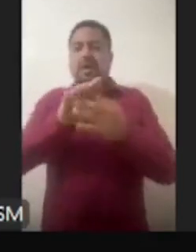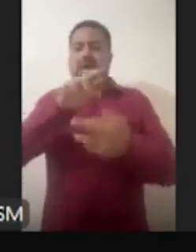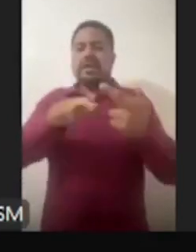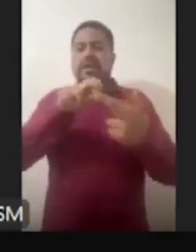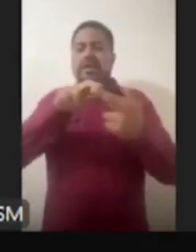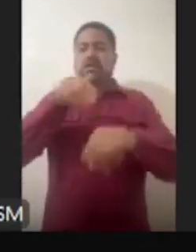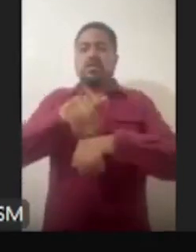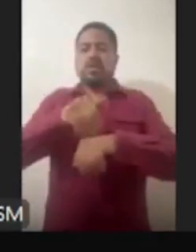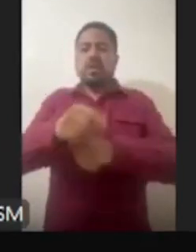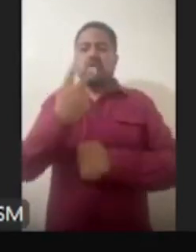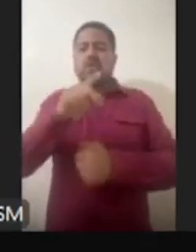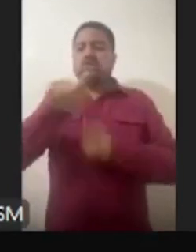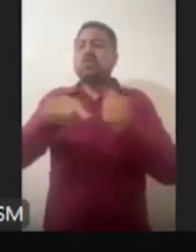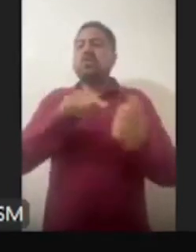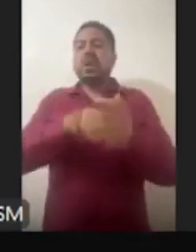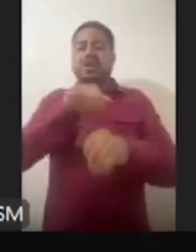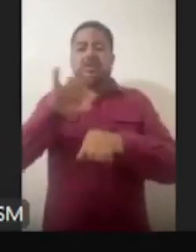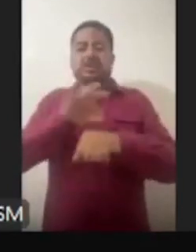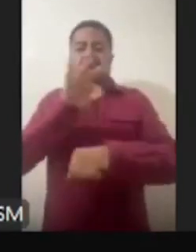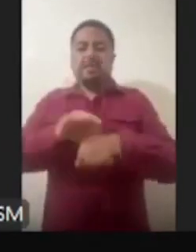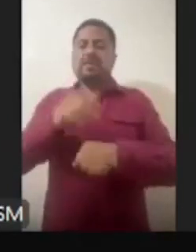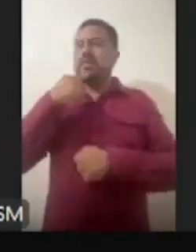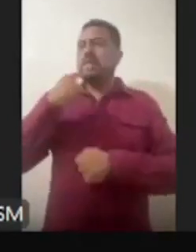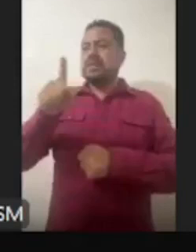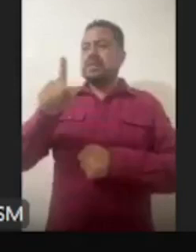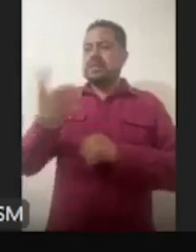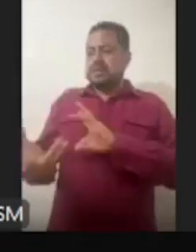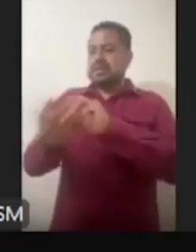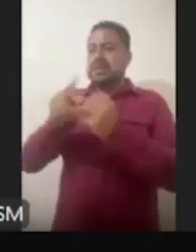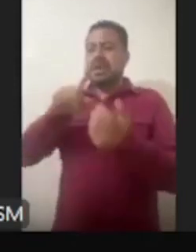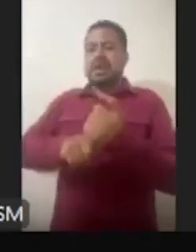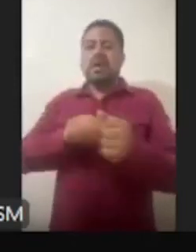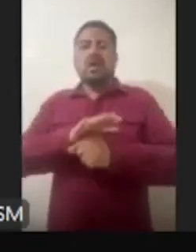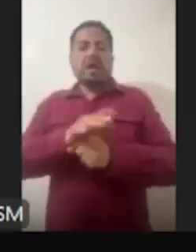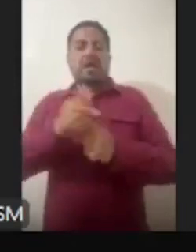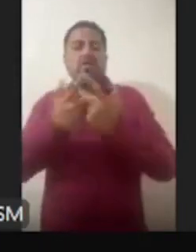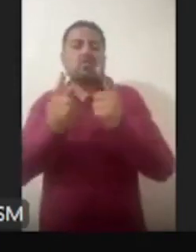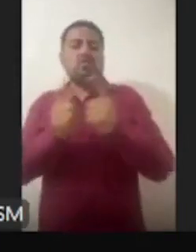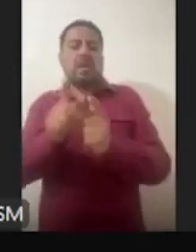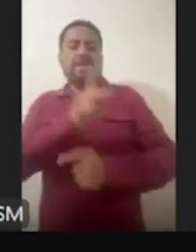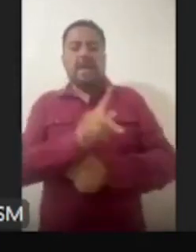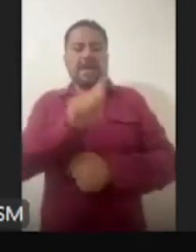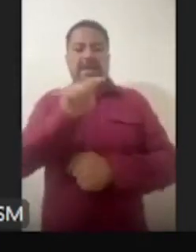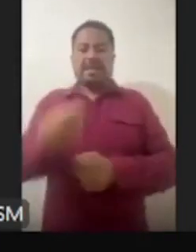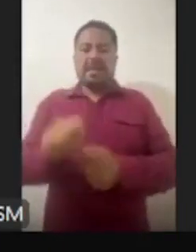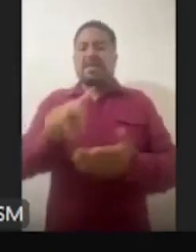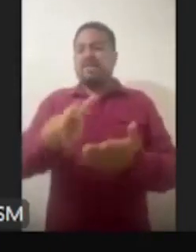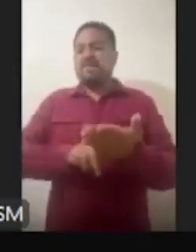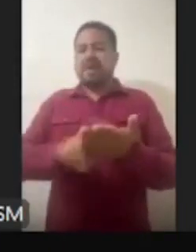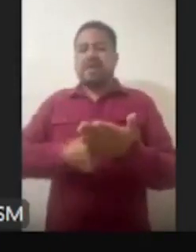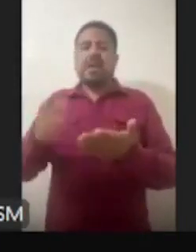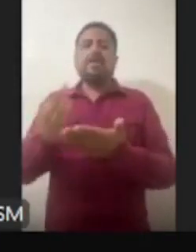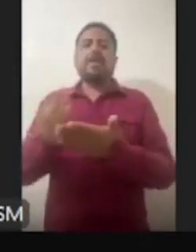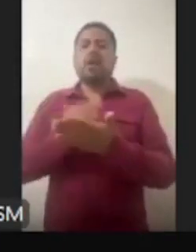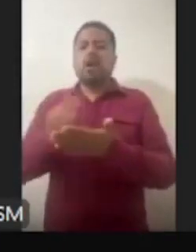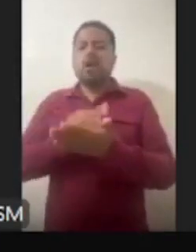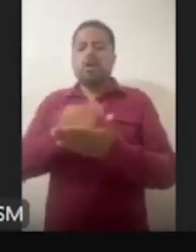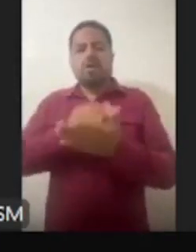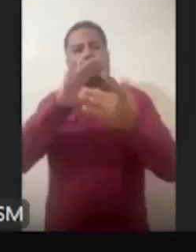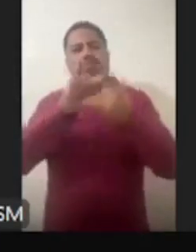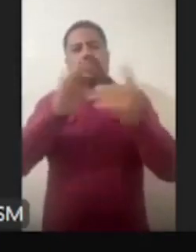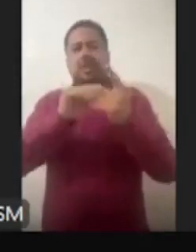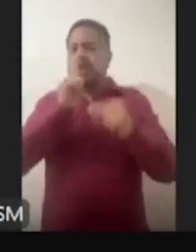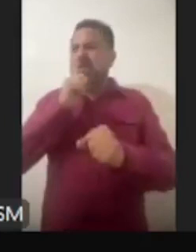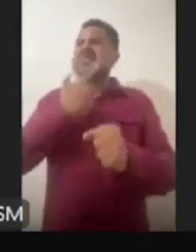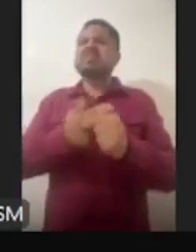Chilpancingo, presentada por la coalición parcial conformada por los partidos del Trabajo, Verde y Morena, señalando como autoridad responsable al Consejo